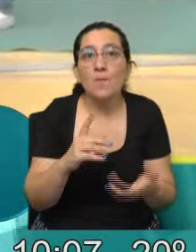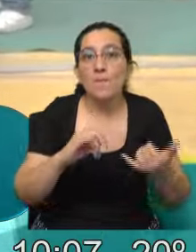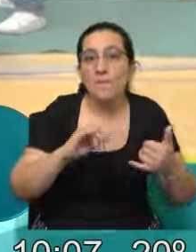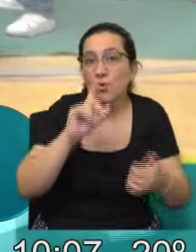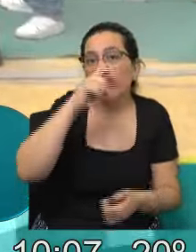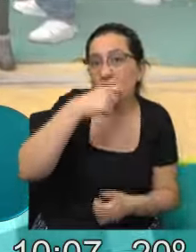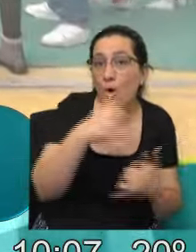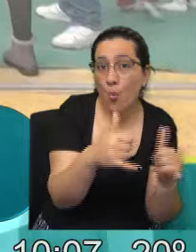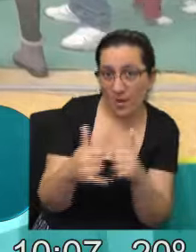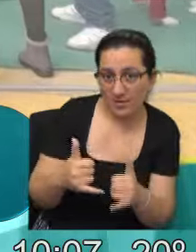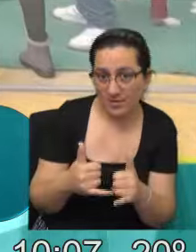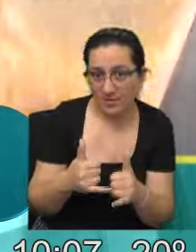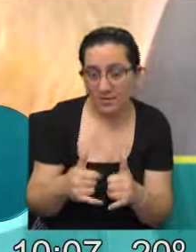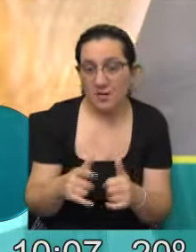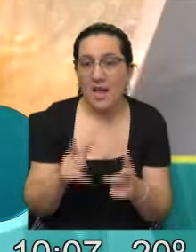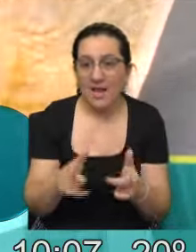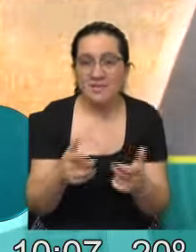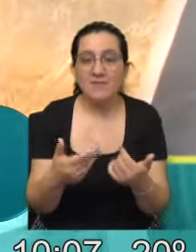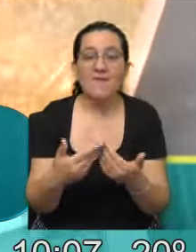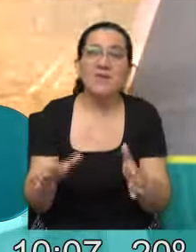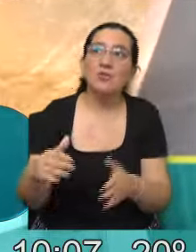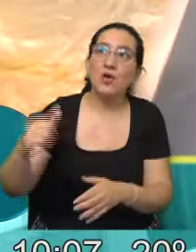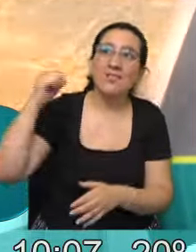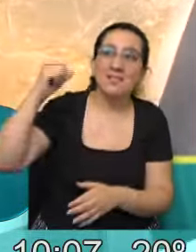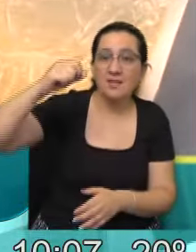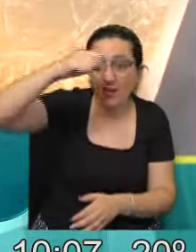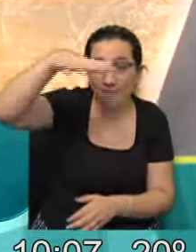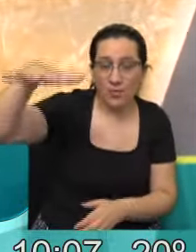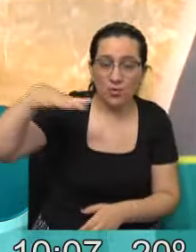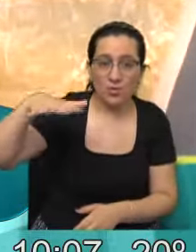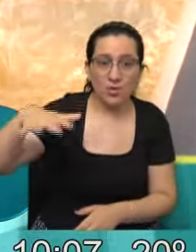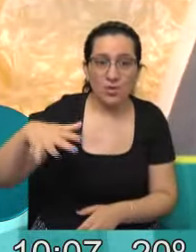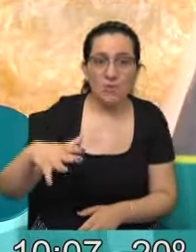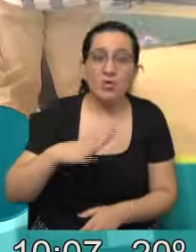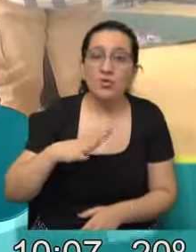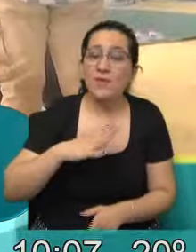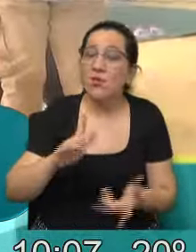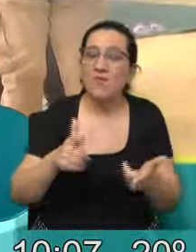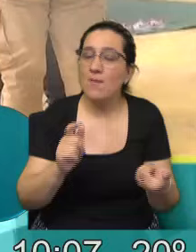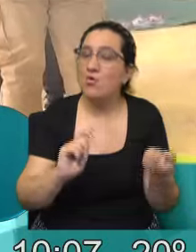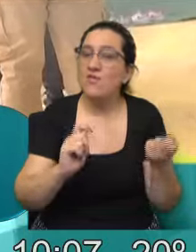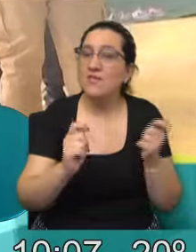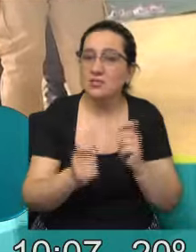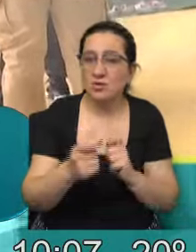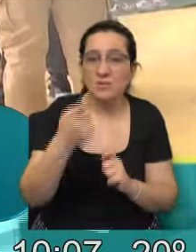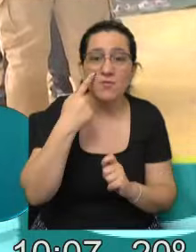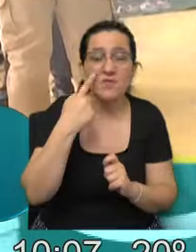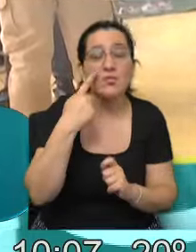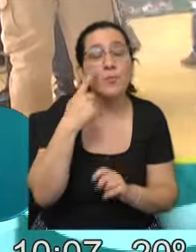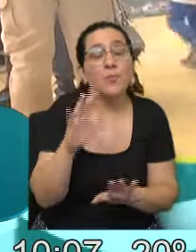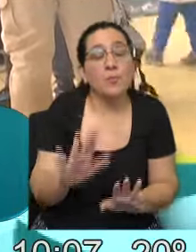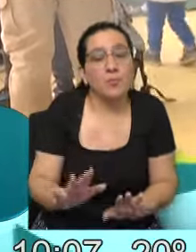iniciada la obra se había abierto la parte de atrás de campo pero no habíamos hecho ninguna modificación en el interior del del